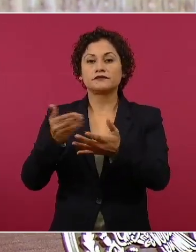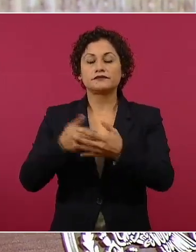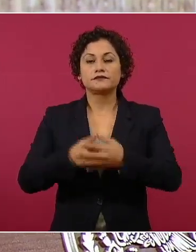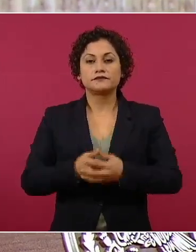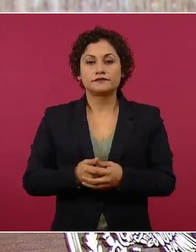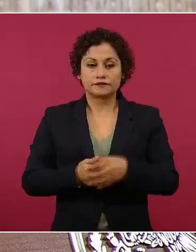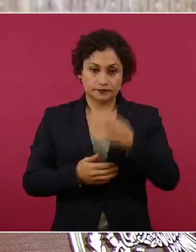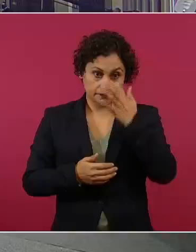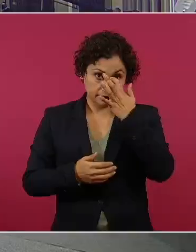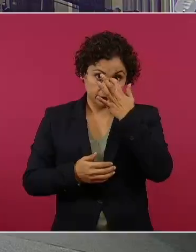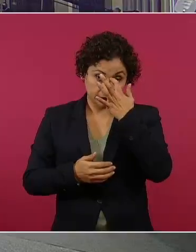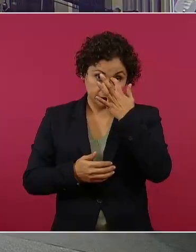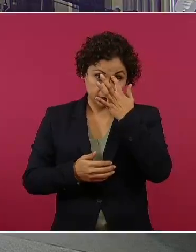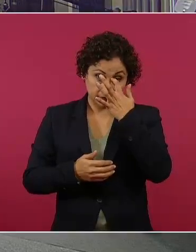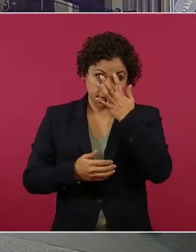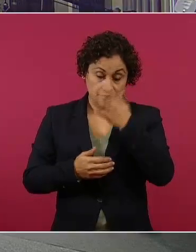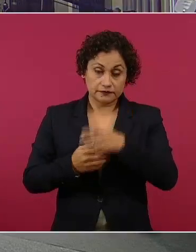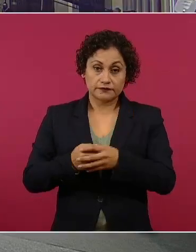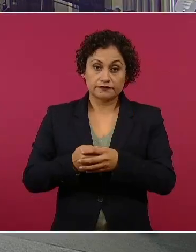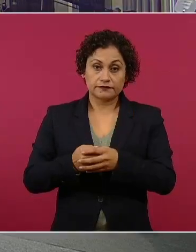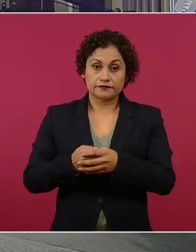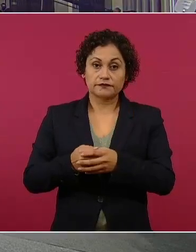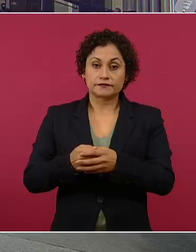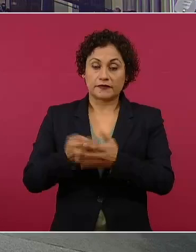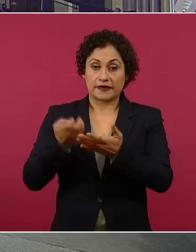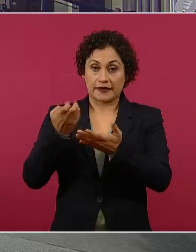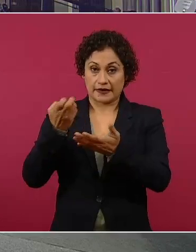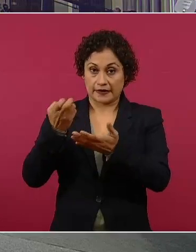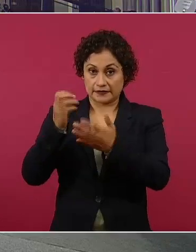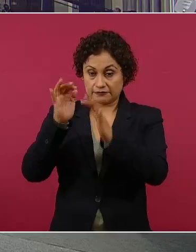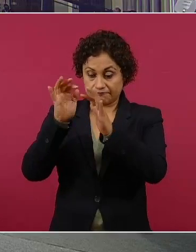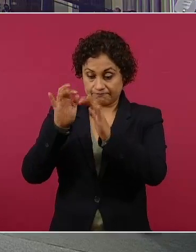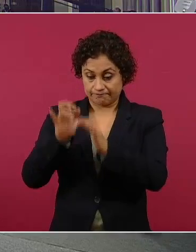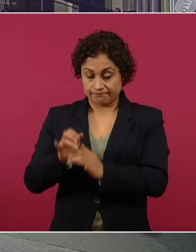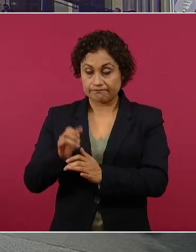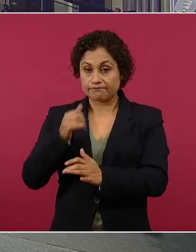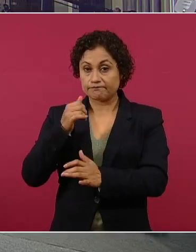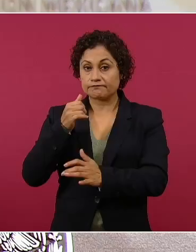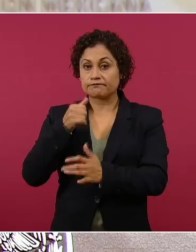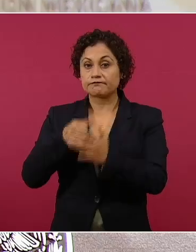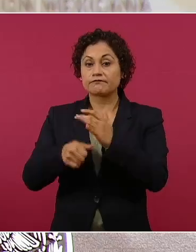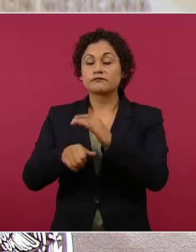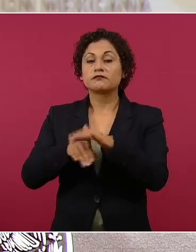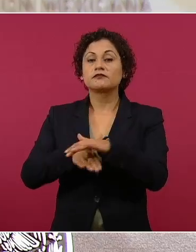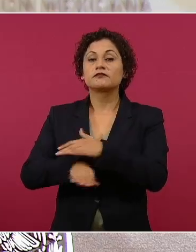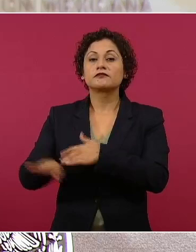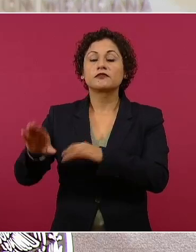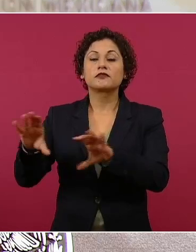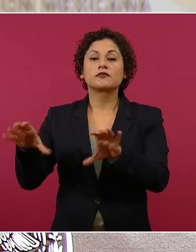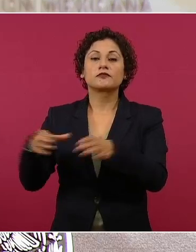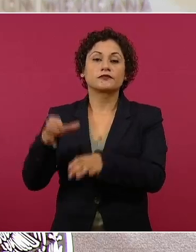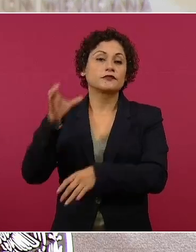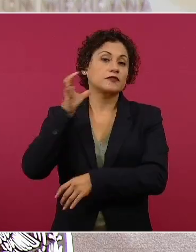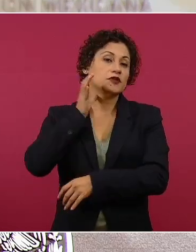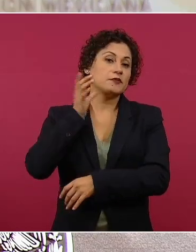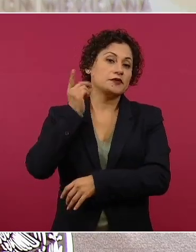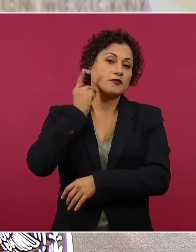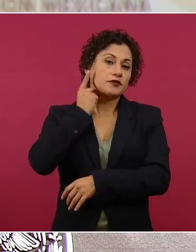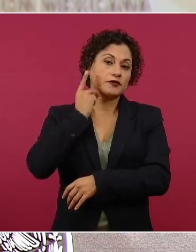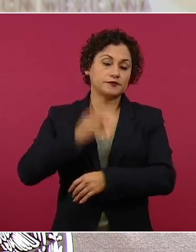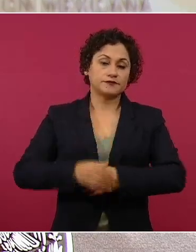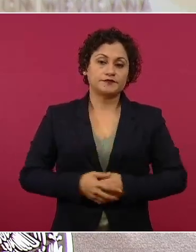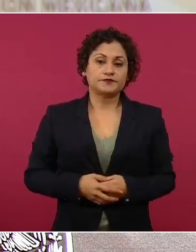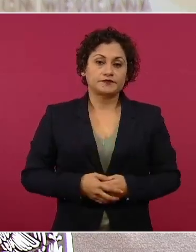esta minuta a la Cámara de Diputados.